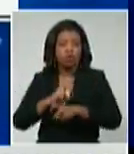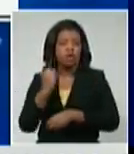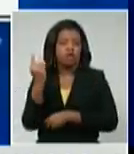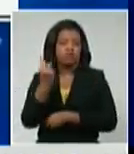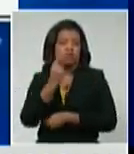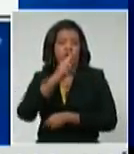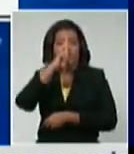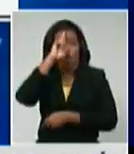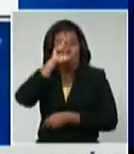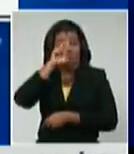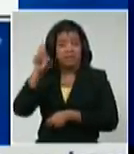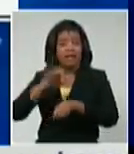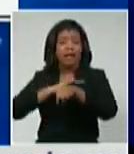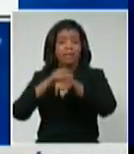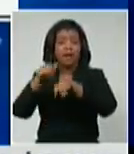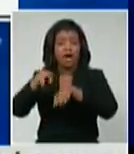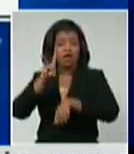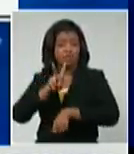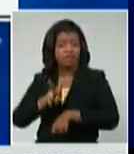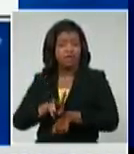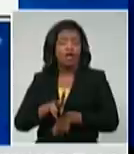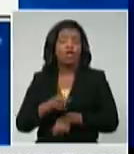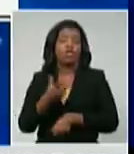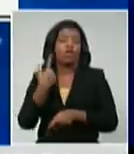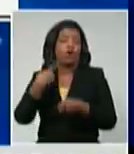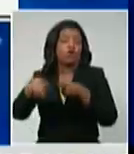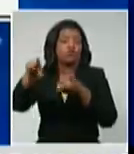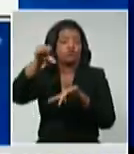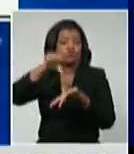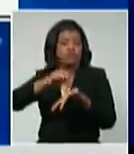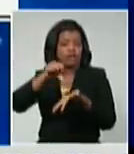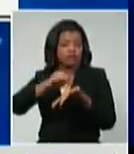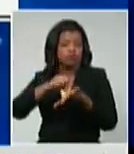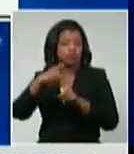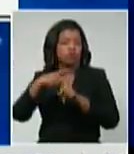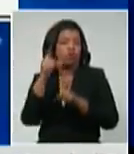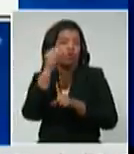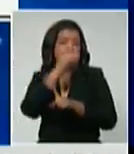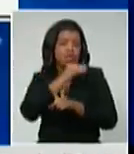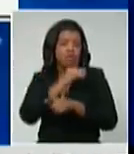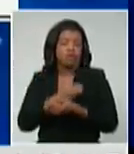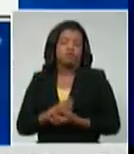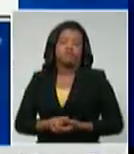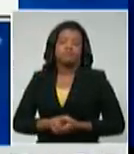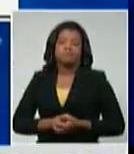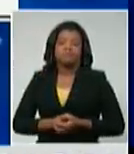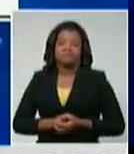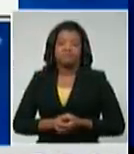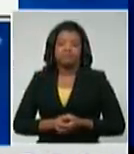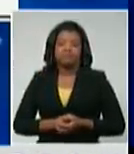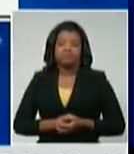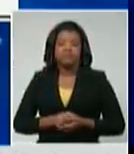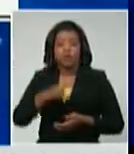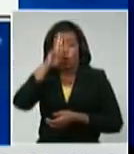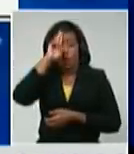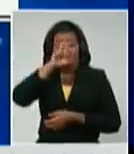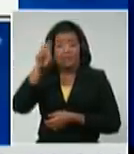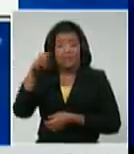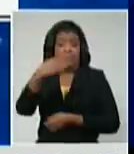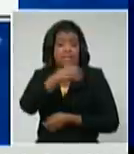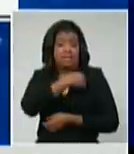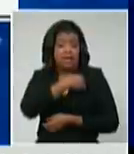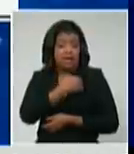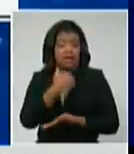Hermanos Amejeira, el Centro de Ingeniería Genética y Biotecnología, el Hospital Naval, el Centro